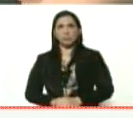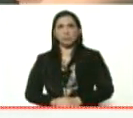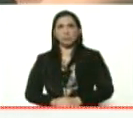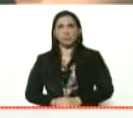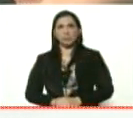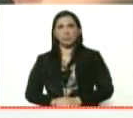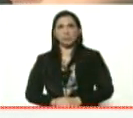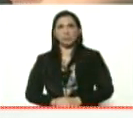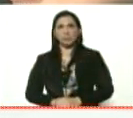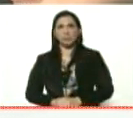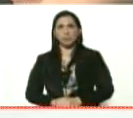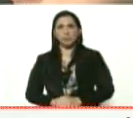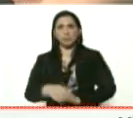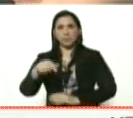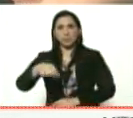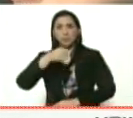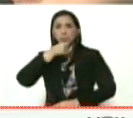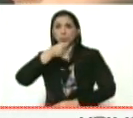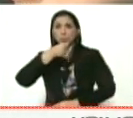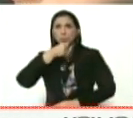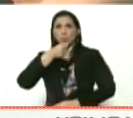en esta rueda de prensa